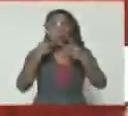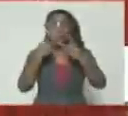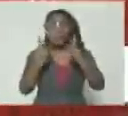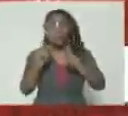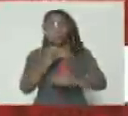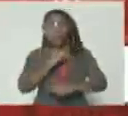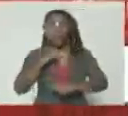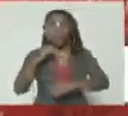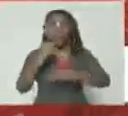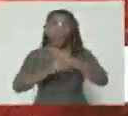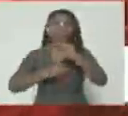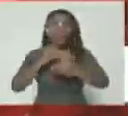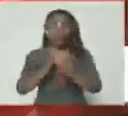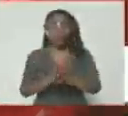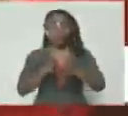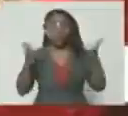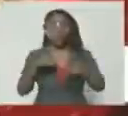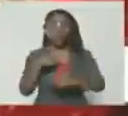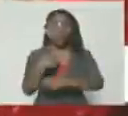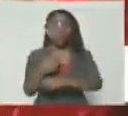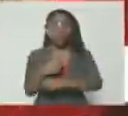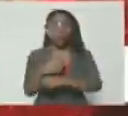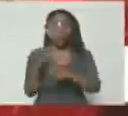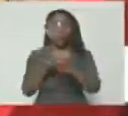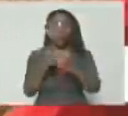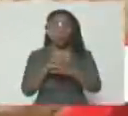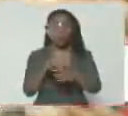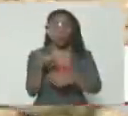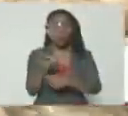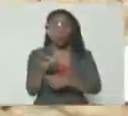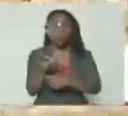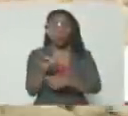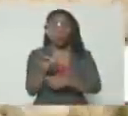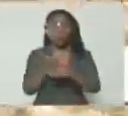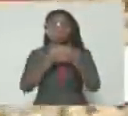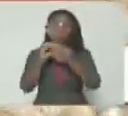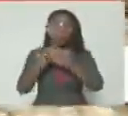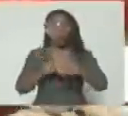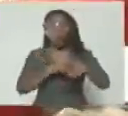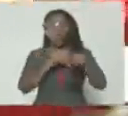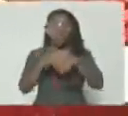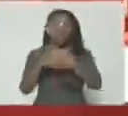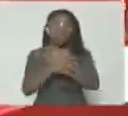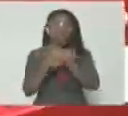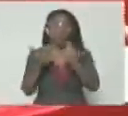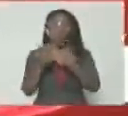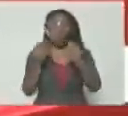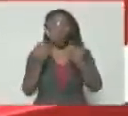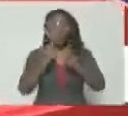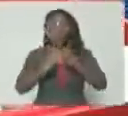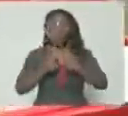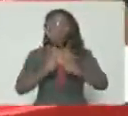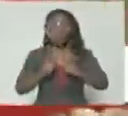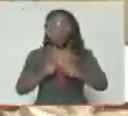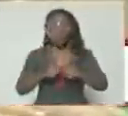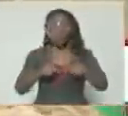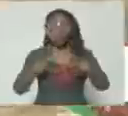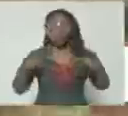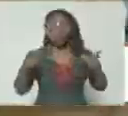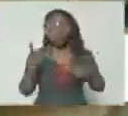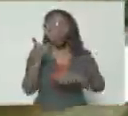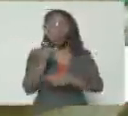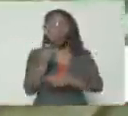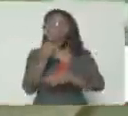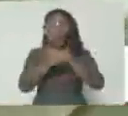que generó grandes inversiones en el sector del camarón, reactivando así muchas de las piscinas productoras de camarón